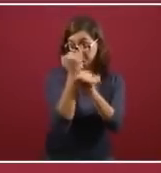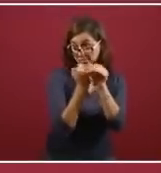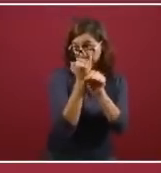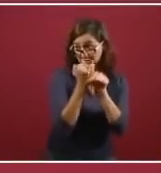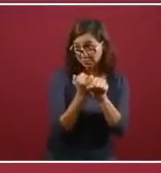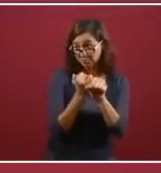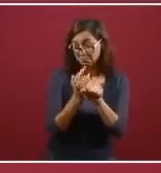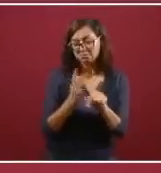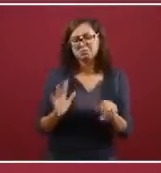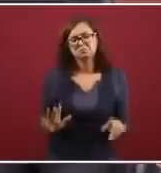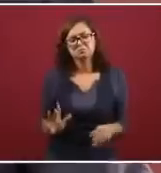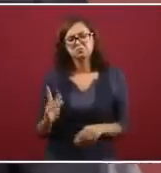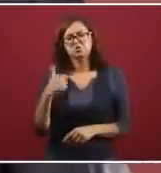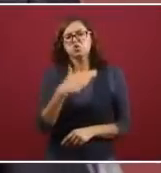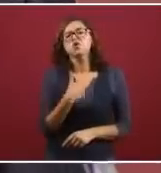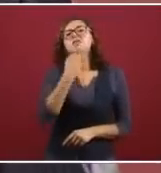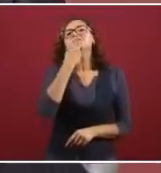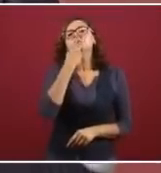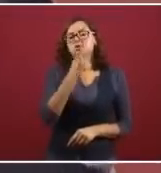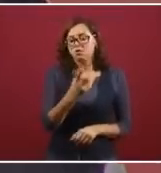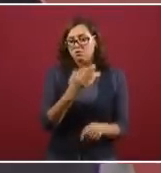Yo adelanto